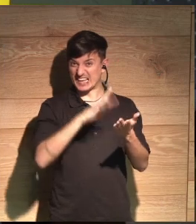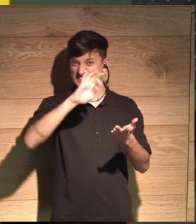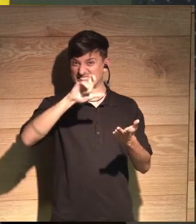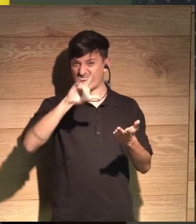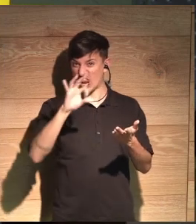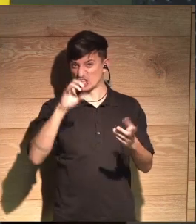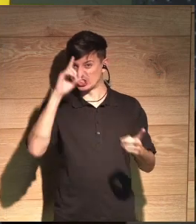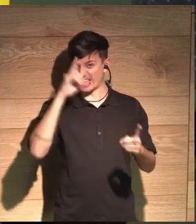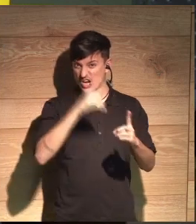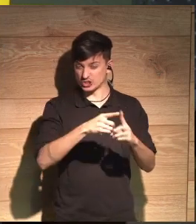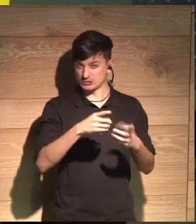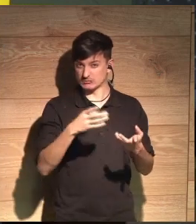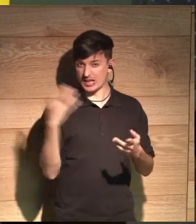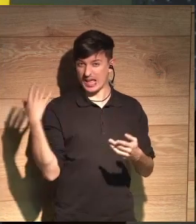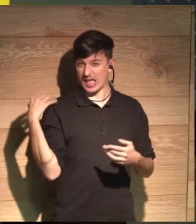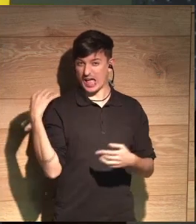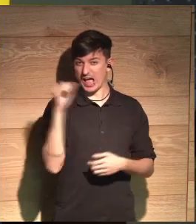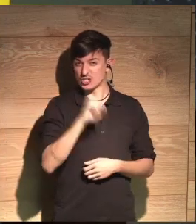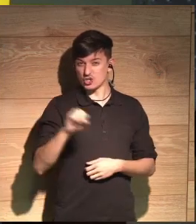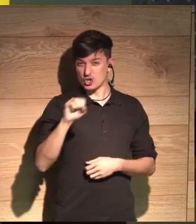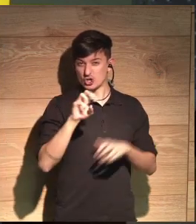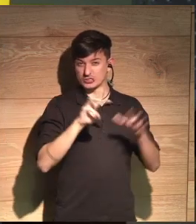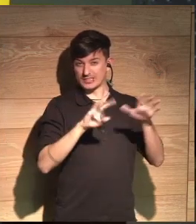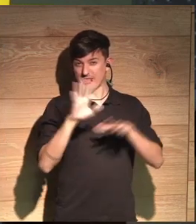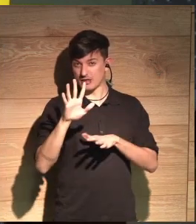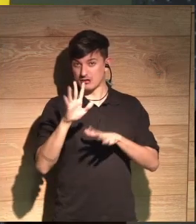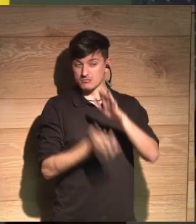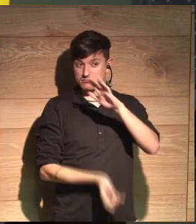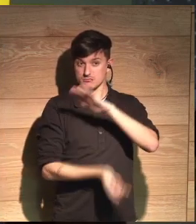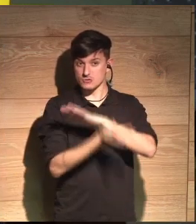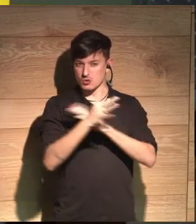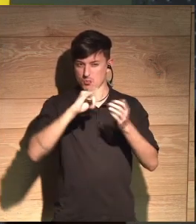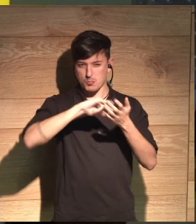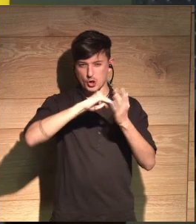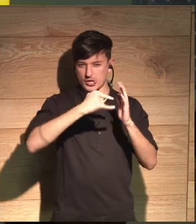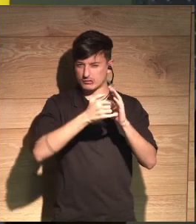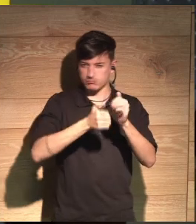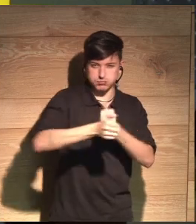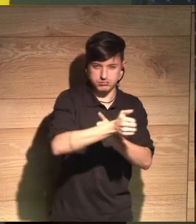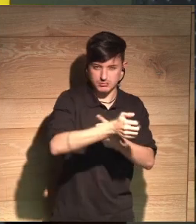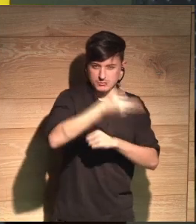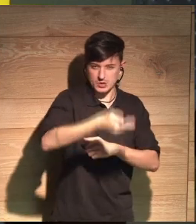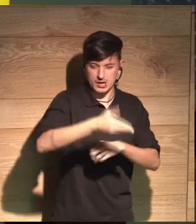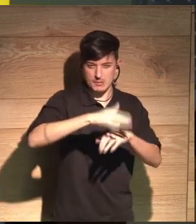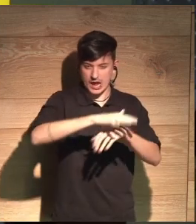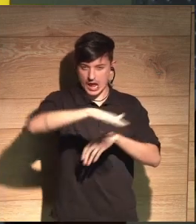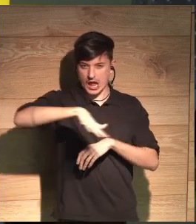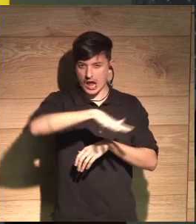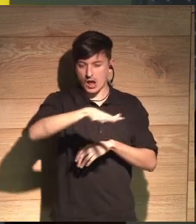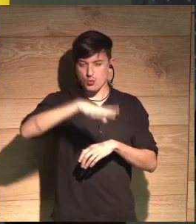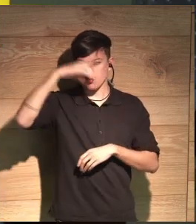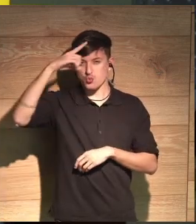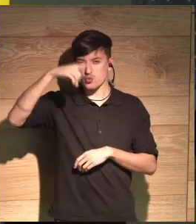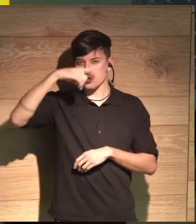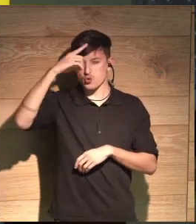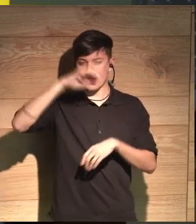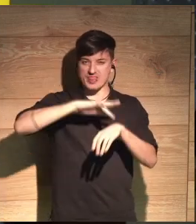85 ha sido un proyecto prioritario para el área de cultura de cultura digital de nuestra fundación